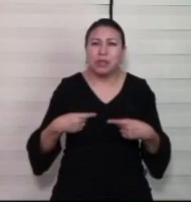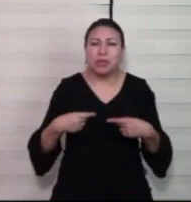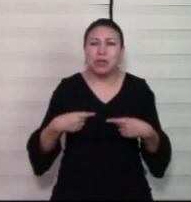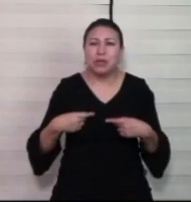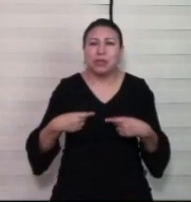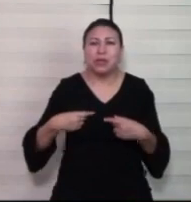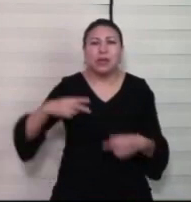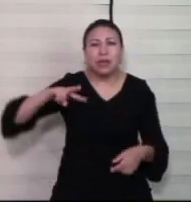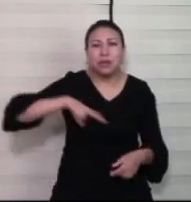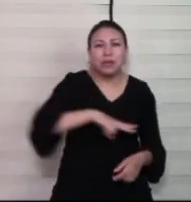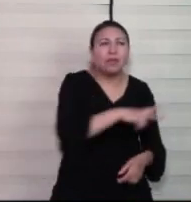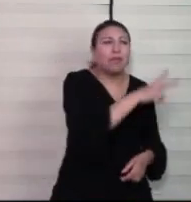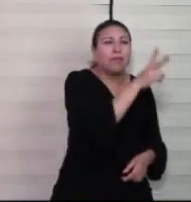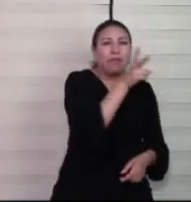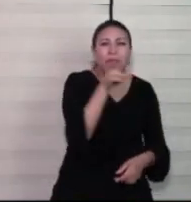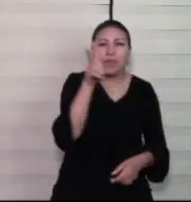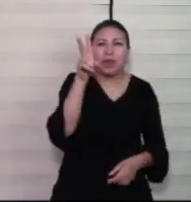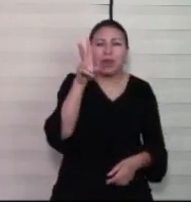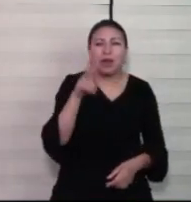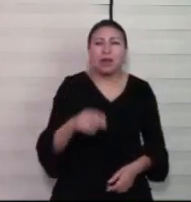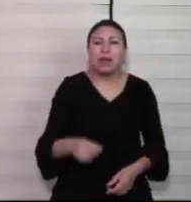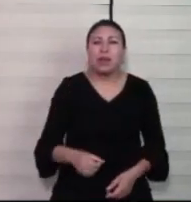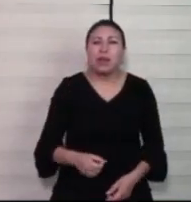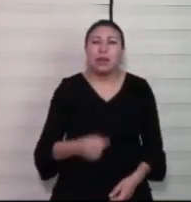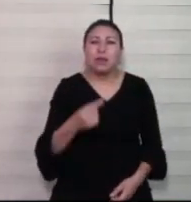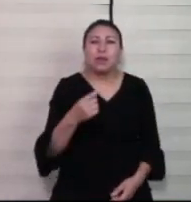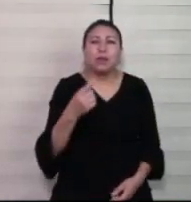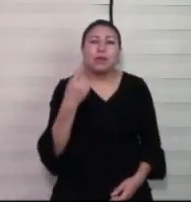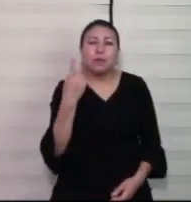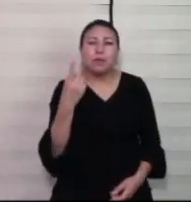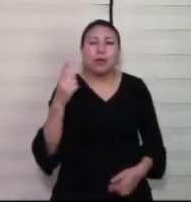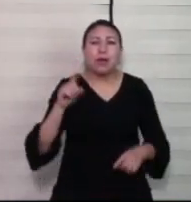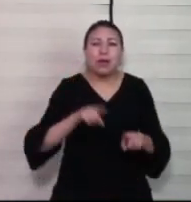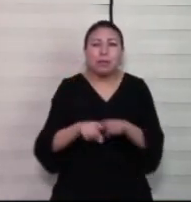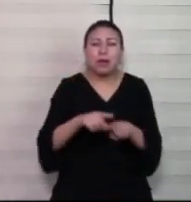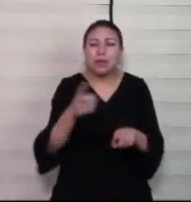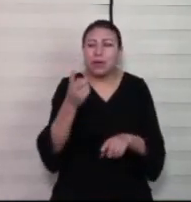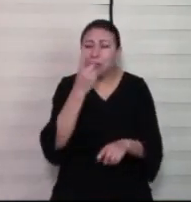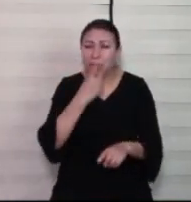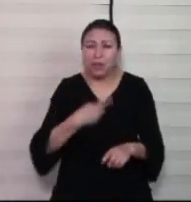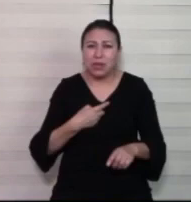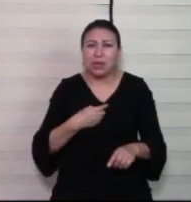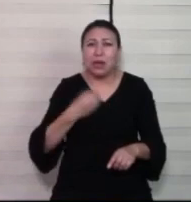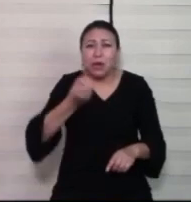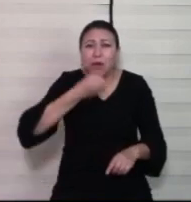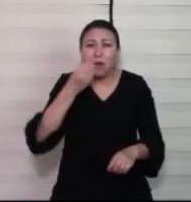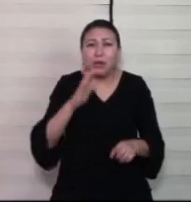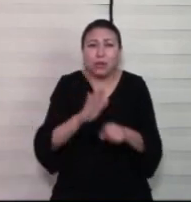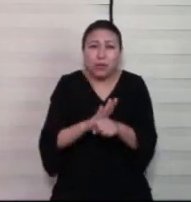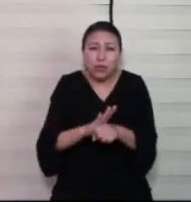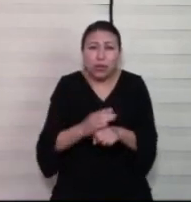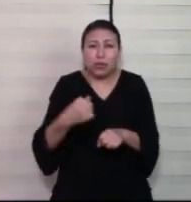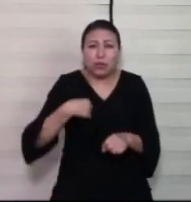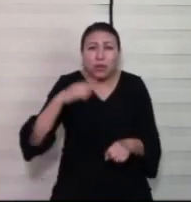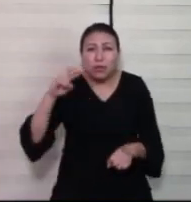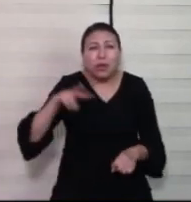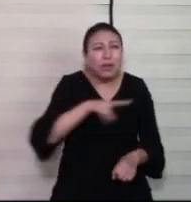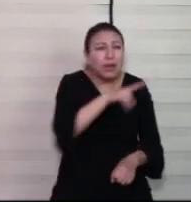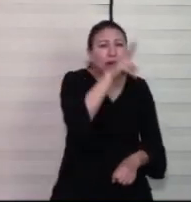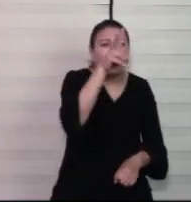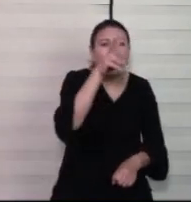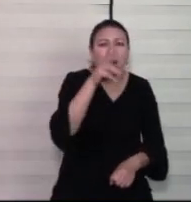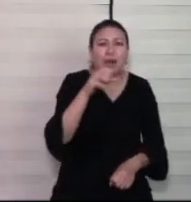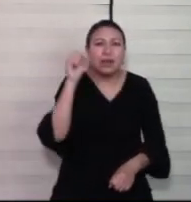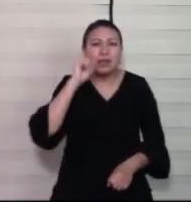viaje. Y cada vez que alguien pide, hermano, ore por mí, voy a salir, pues vamos siempre al